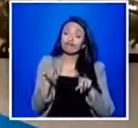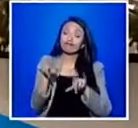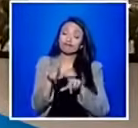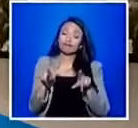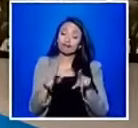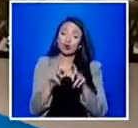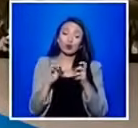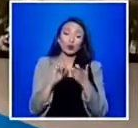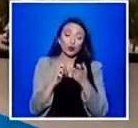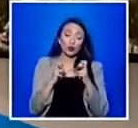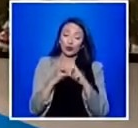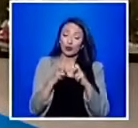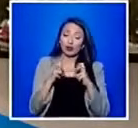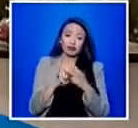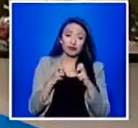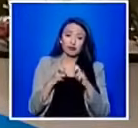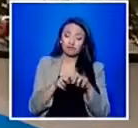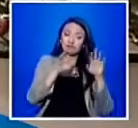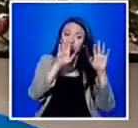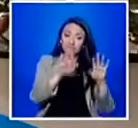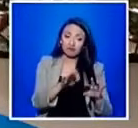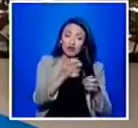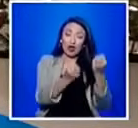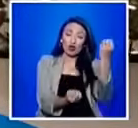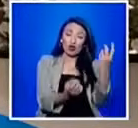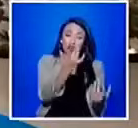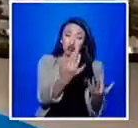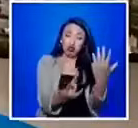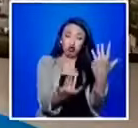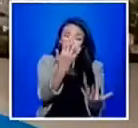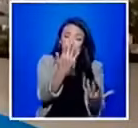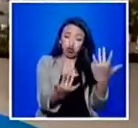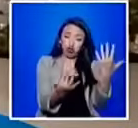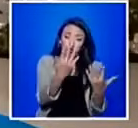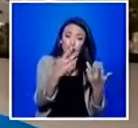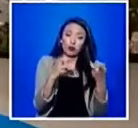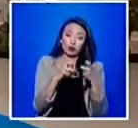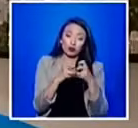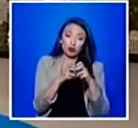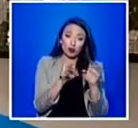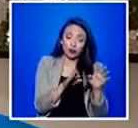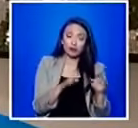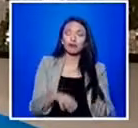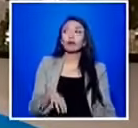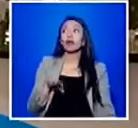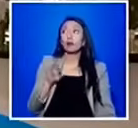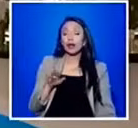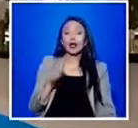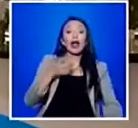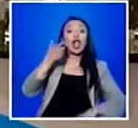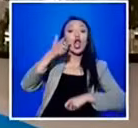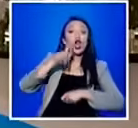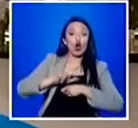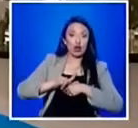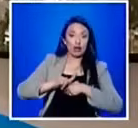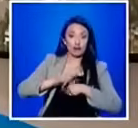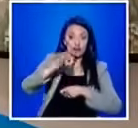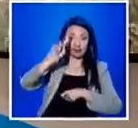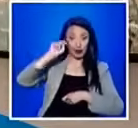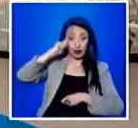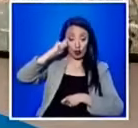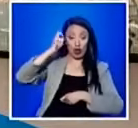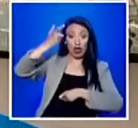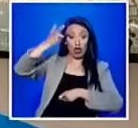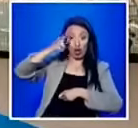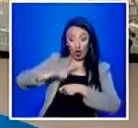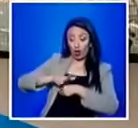y la temperatura no están ayudando para mitigar el impacto de los incendios, porque aunque en el sector de Quilanga el incendio